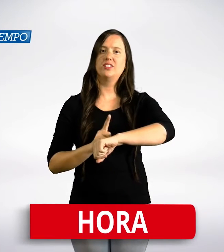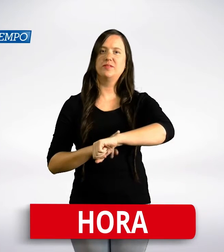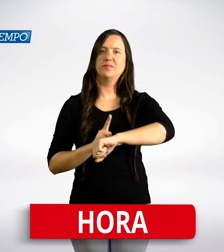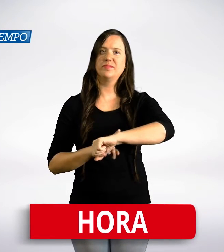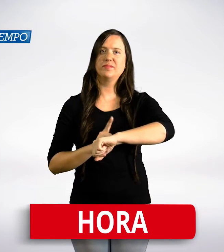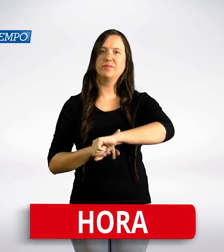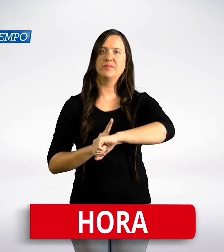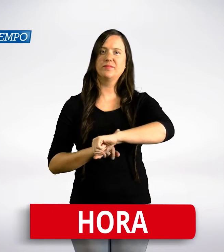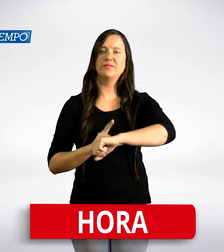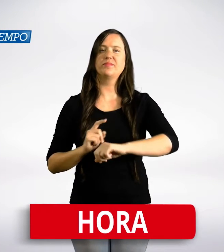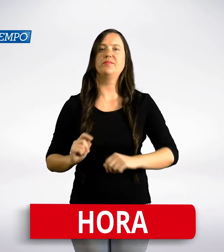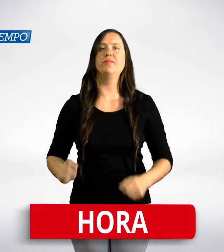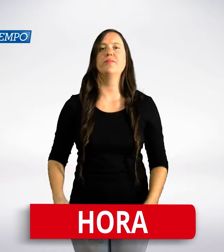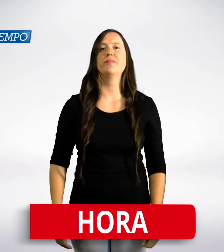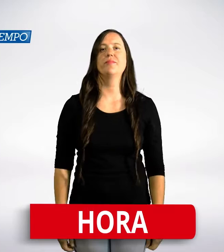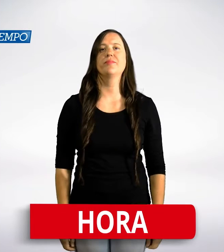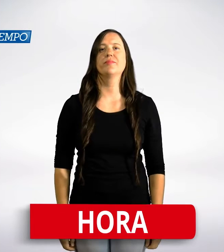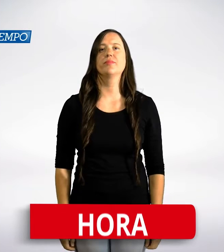hora,